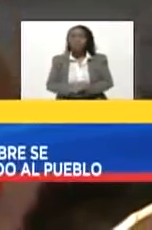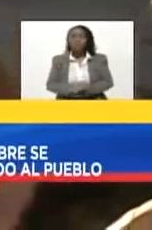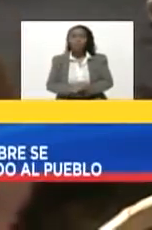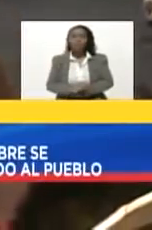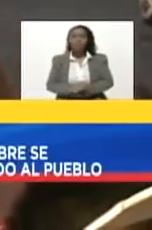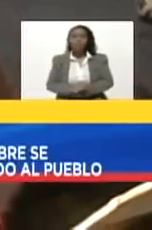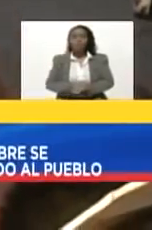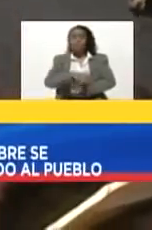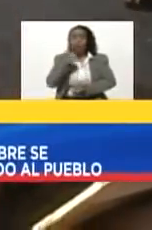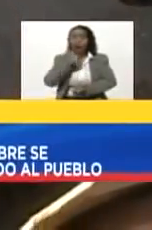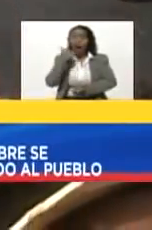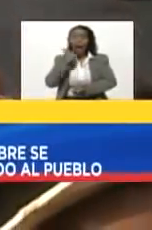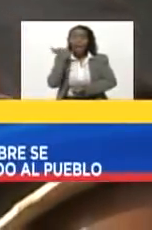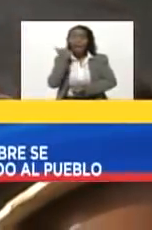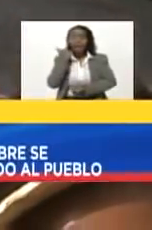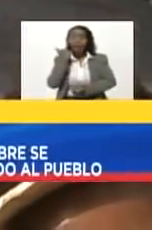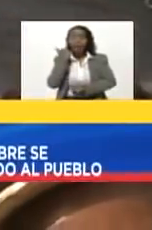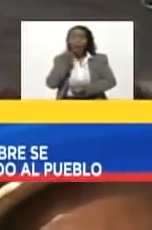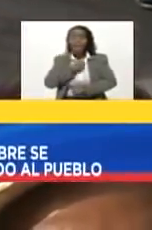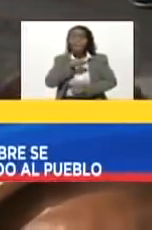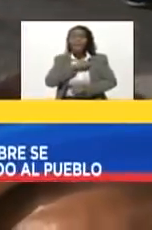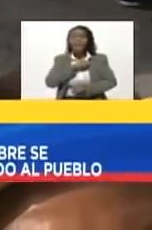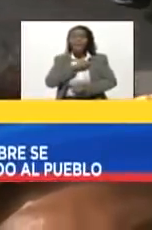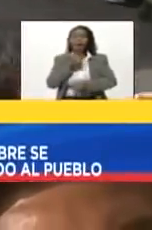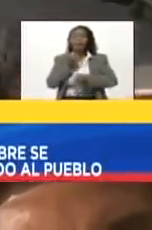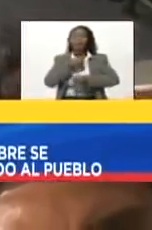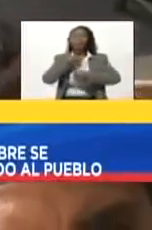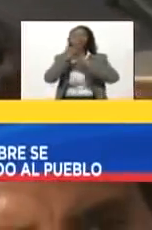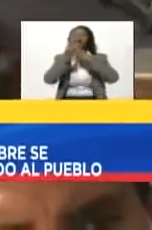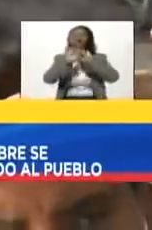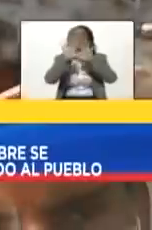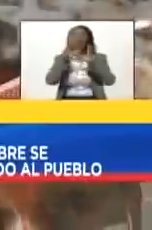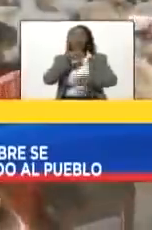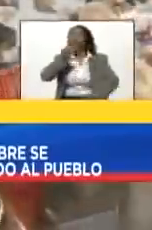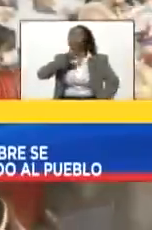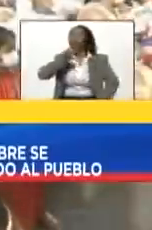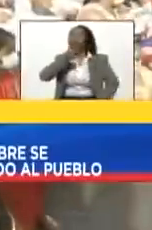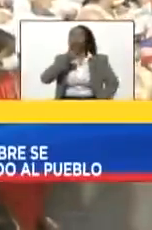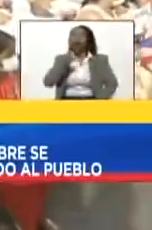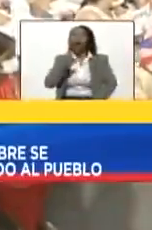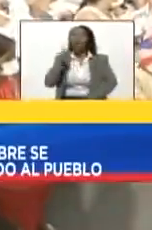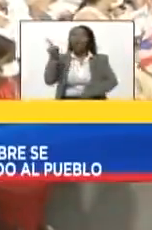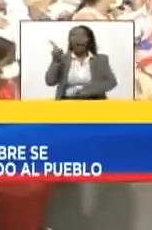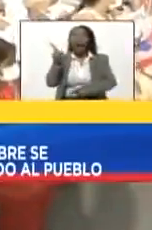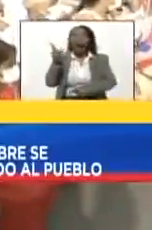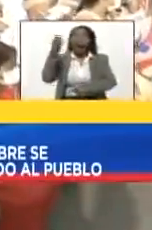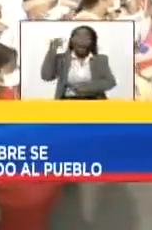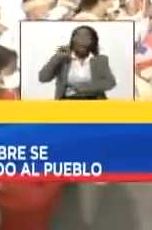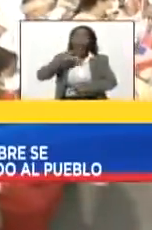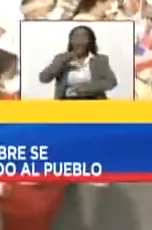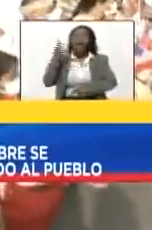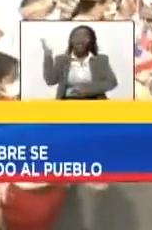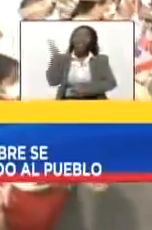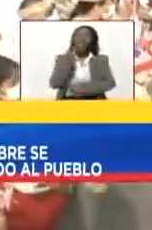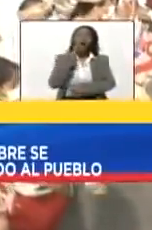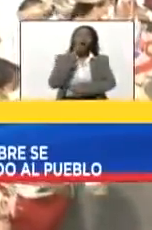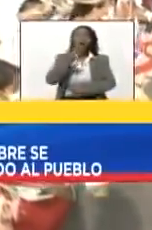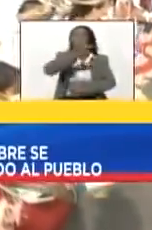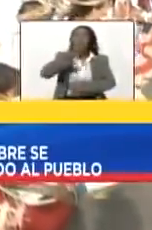dicen ellos en sus declaraciones, que los conquistadores vinieron a liberar a los pueblos